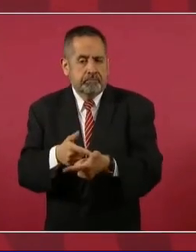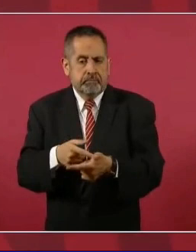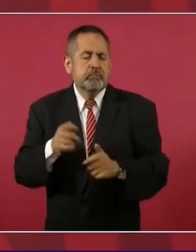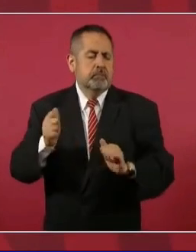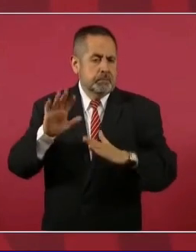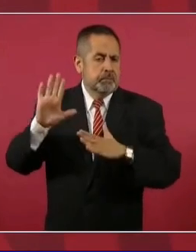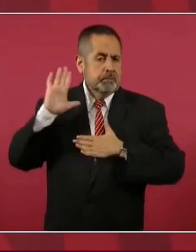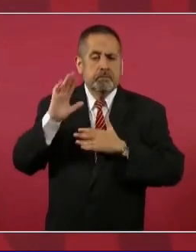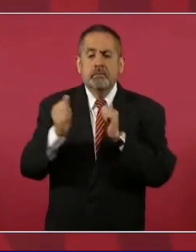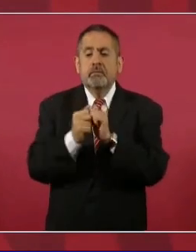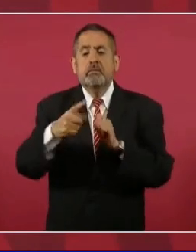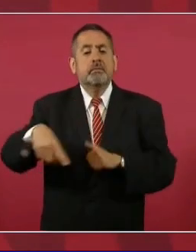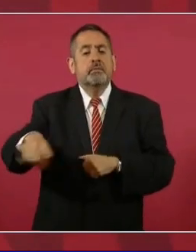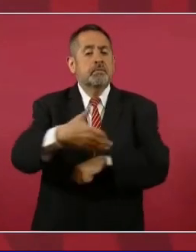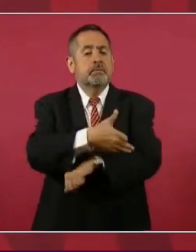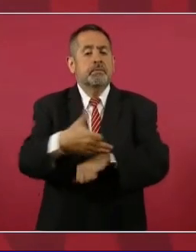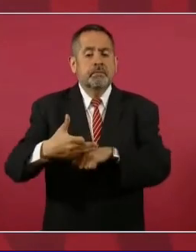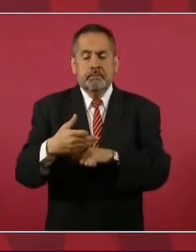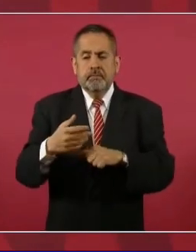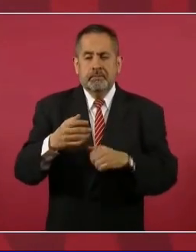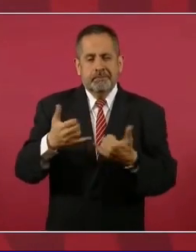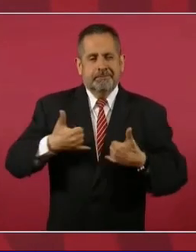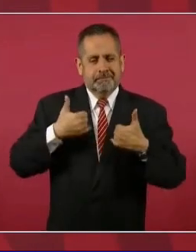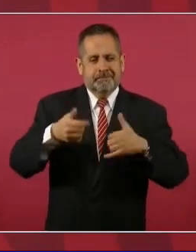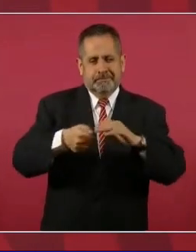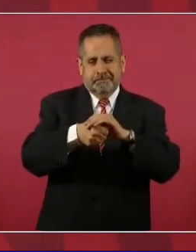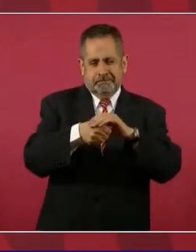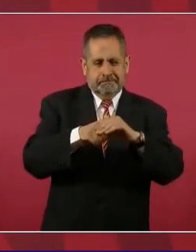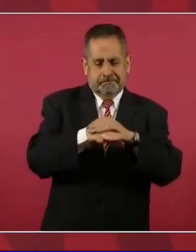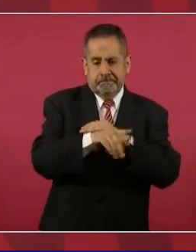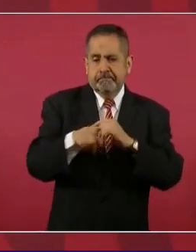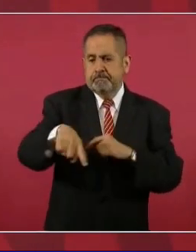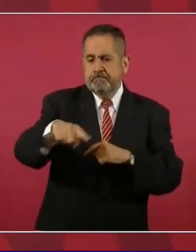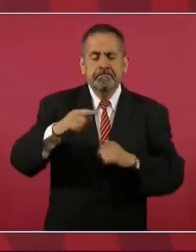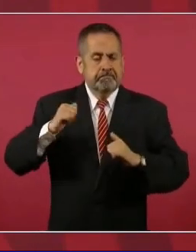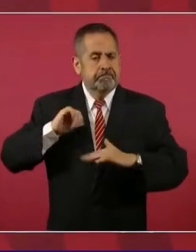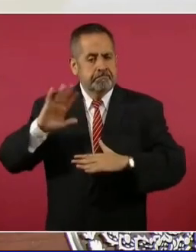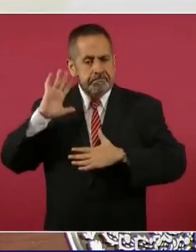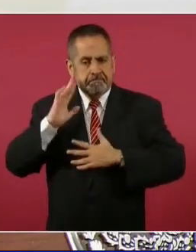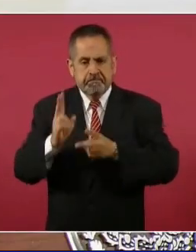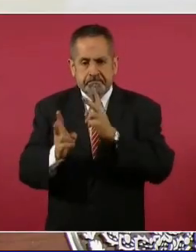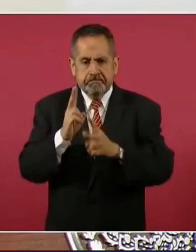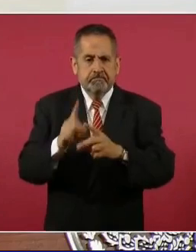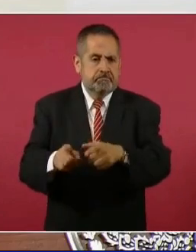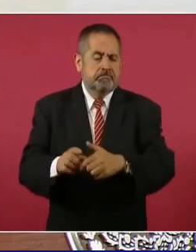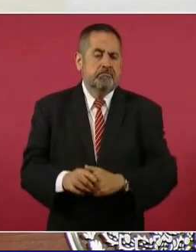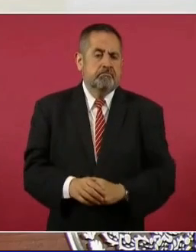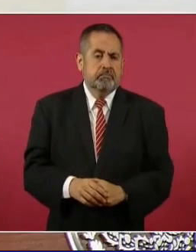familiares de los jóvenes de Ayotzinapa.